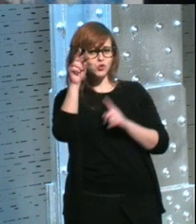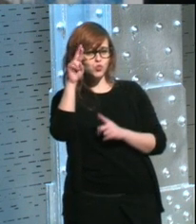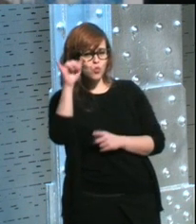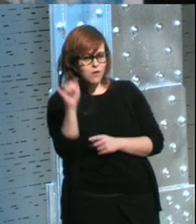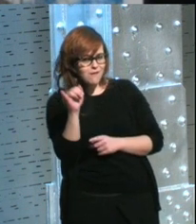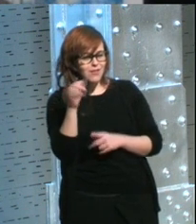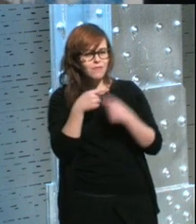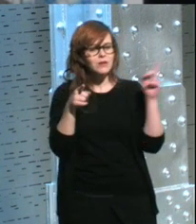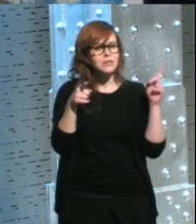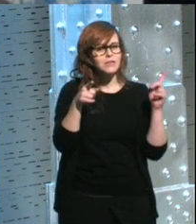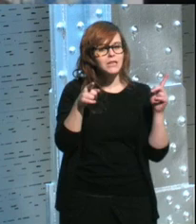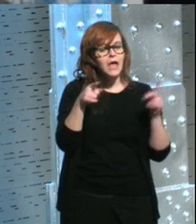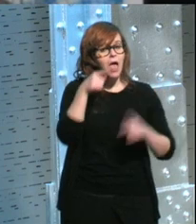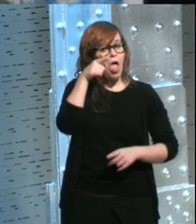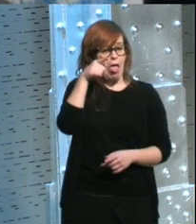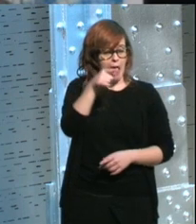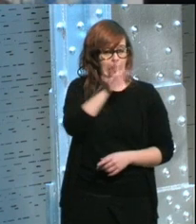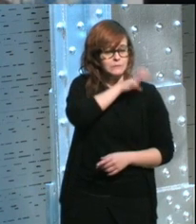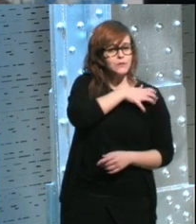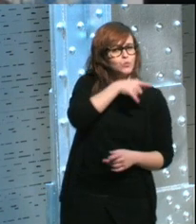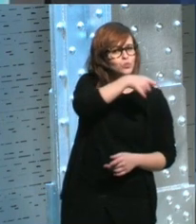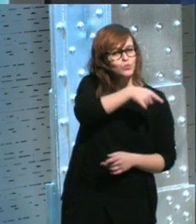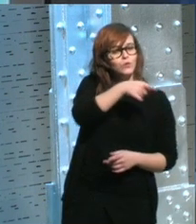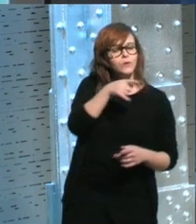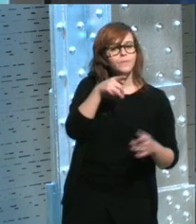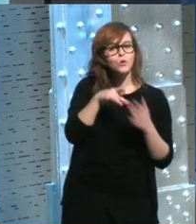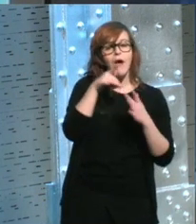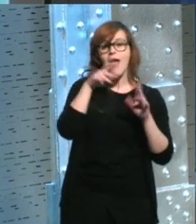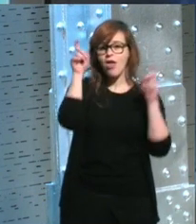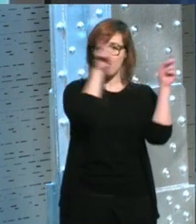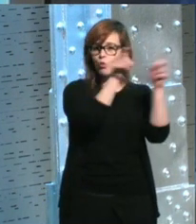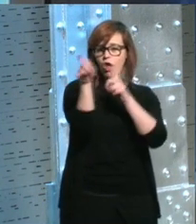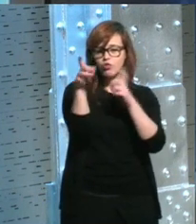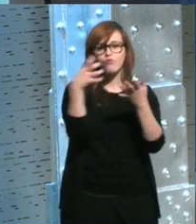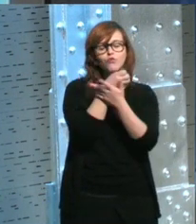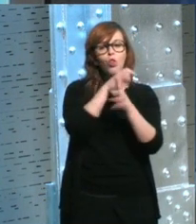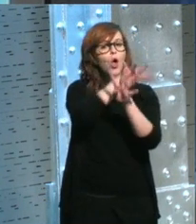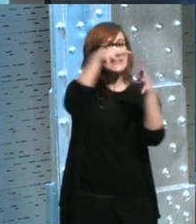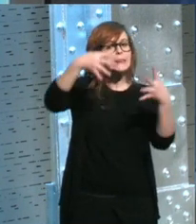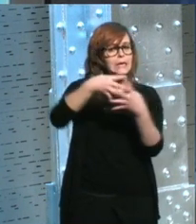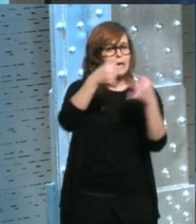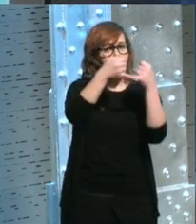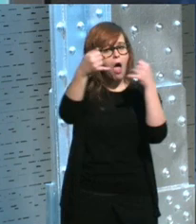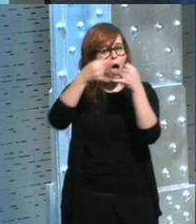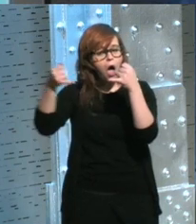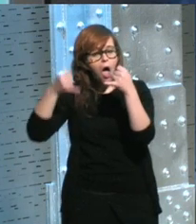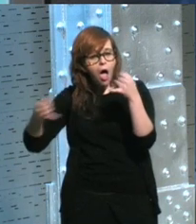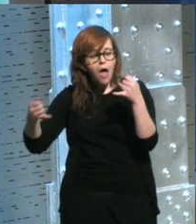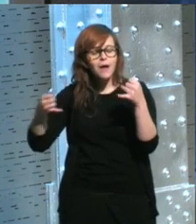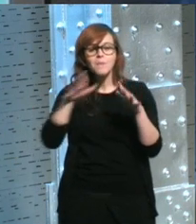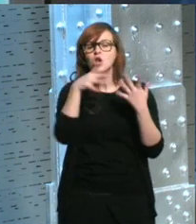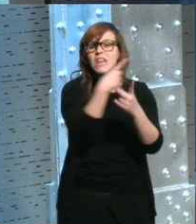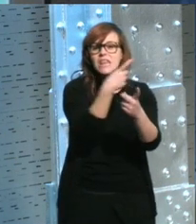dice, hoy en día todo el contenido de la educación está en línea, entonces lo que hace falta es